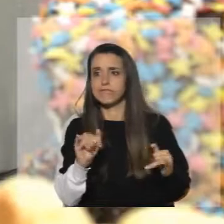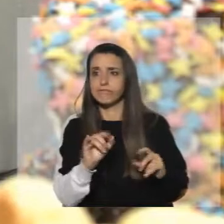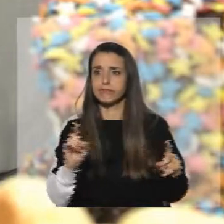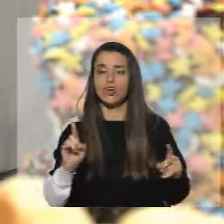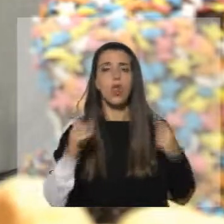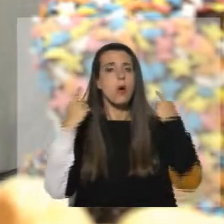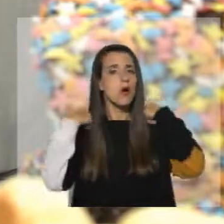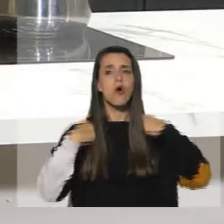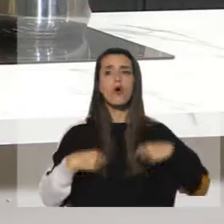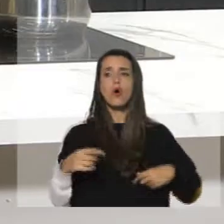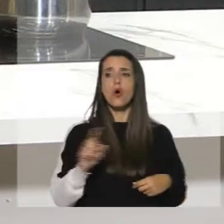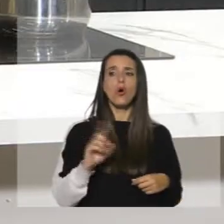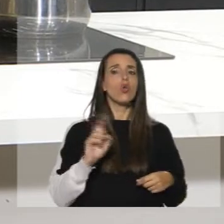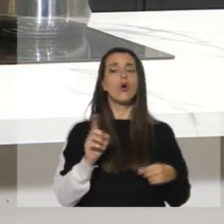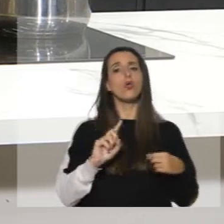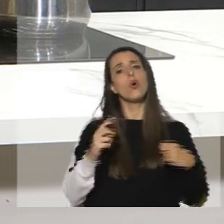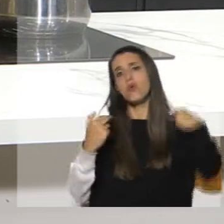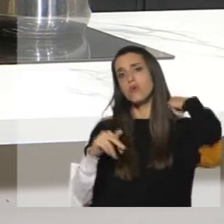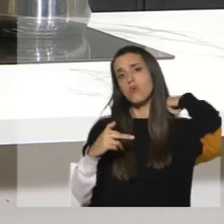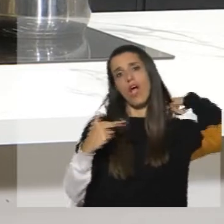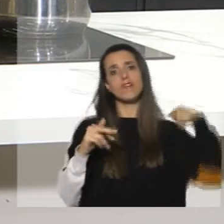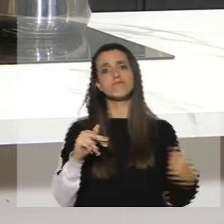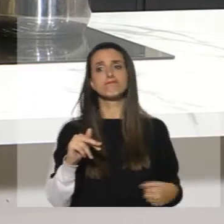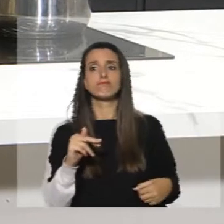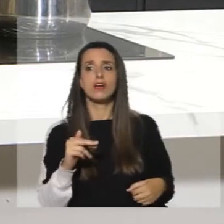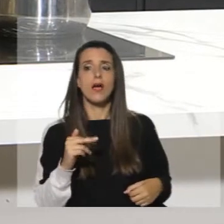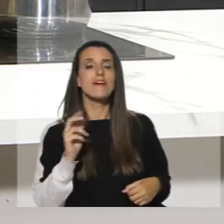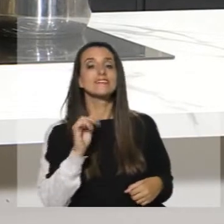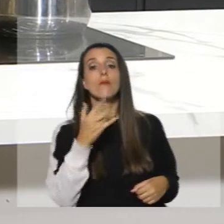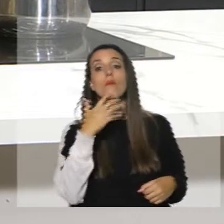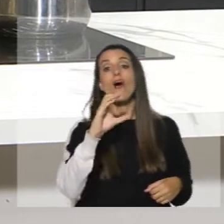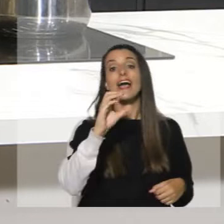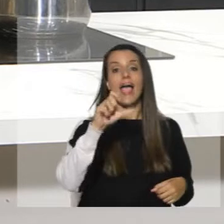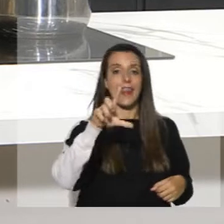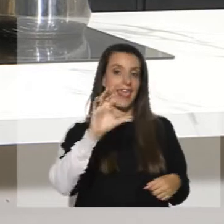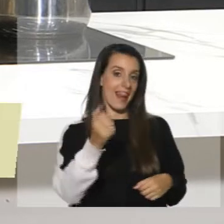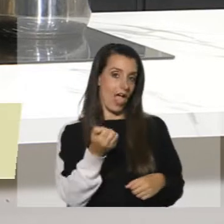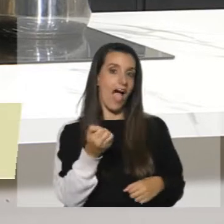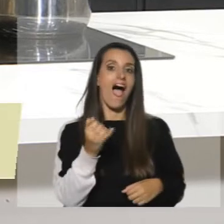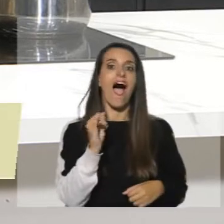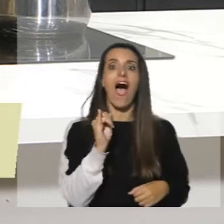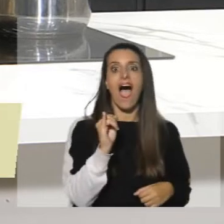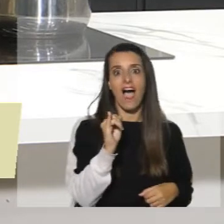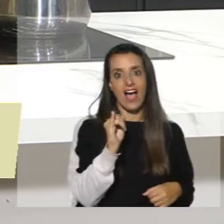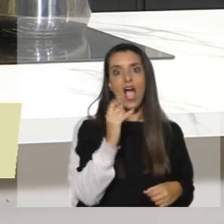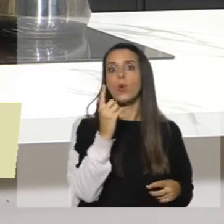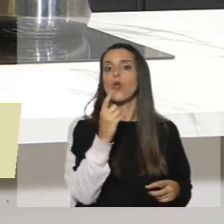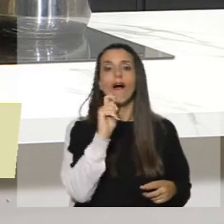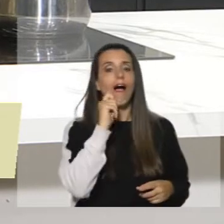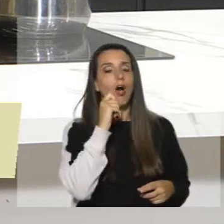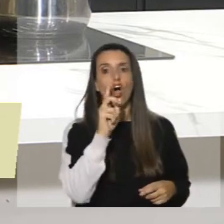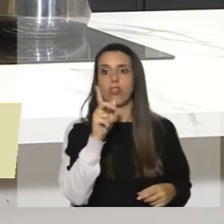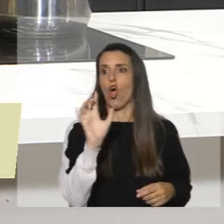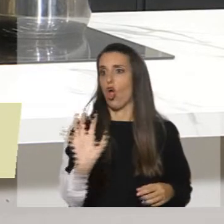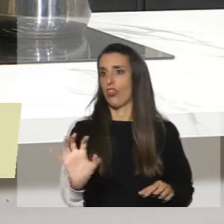No. Eso no me ha sucedido mucho. No. Aún. Sí con la canela, supongo. La pero canela sí, re. Es amada y odiada.